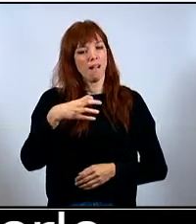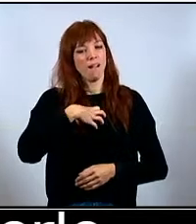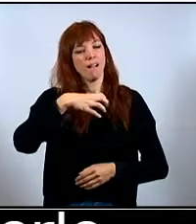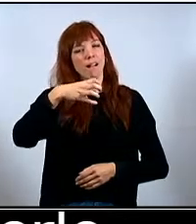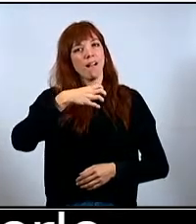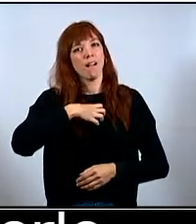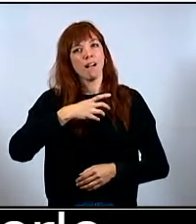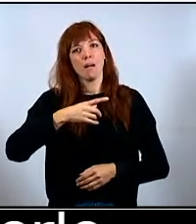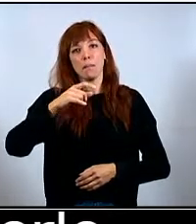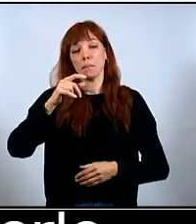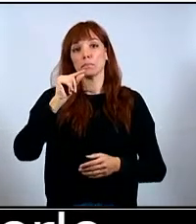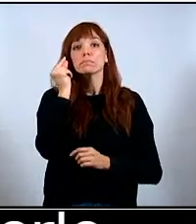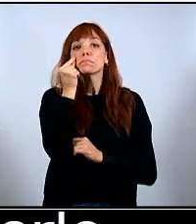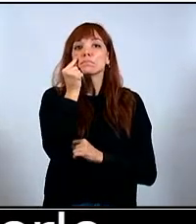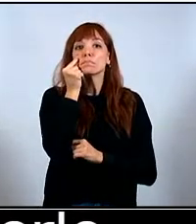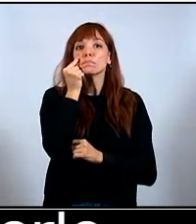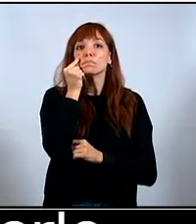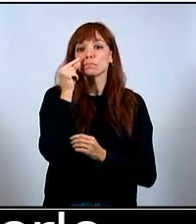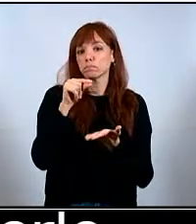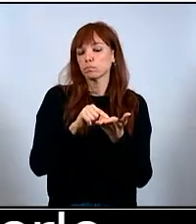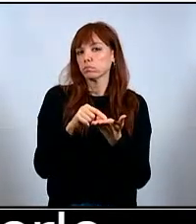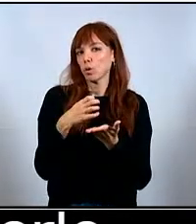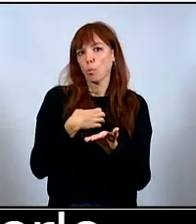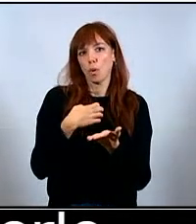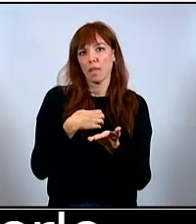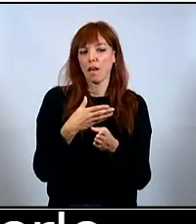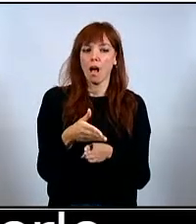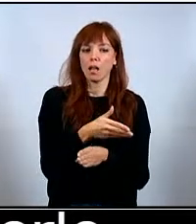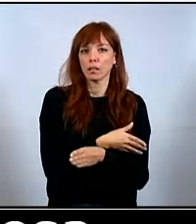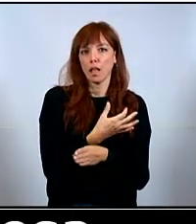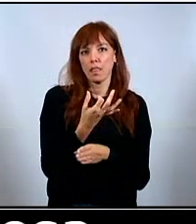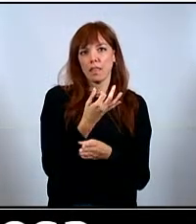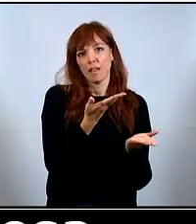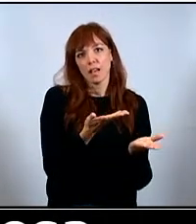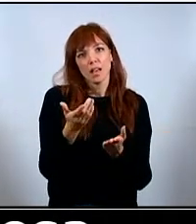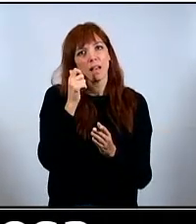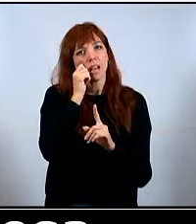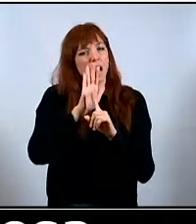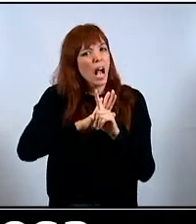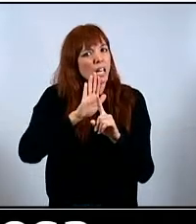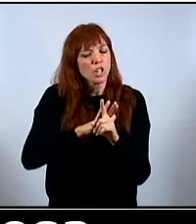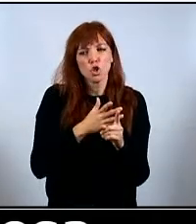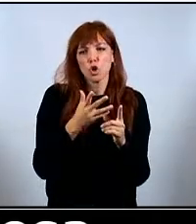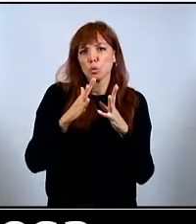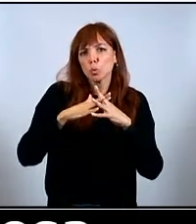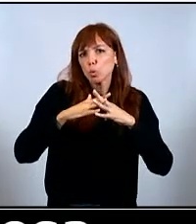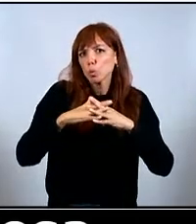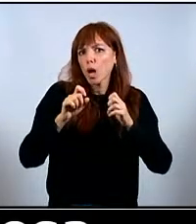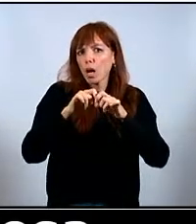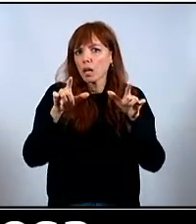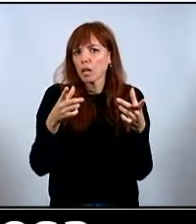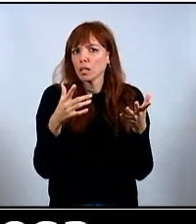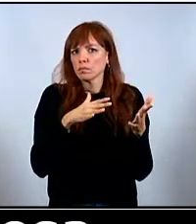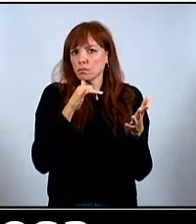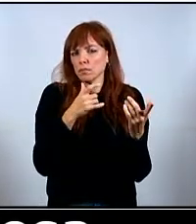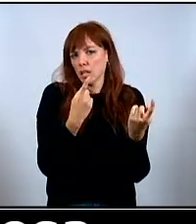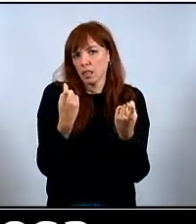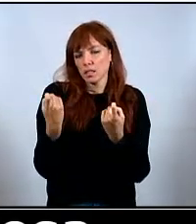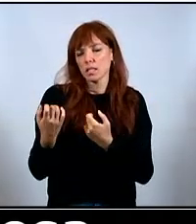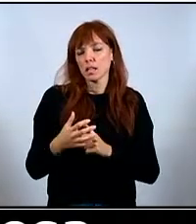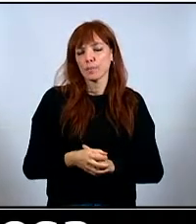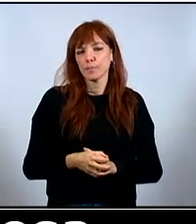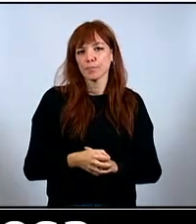esa misma tarde para hacer un trabajo como el que hay que hacer, de recibir con cariño y con todas las infraestructuras necesarias.